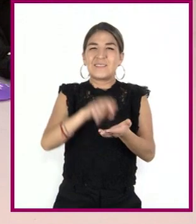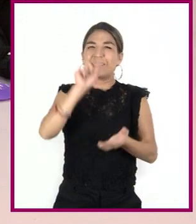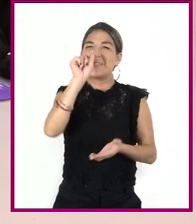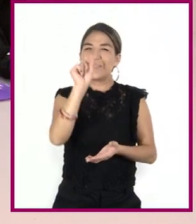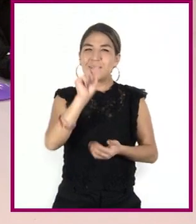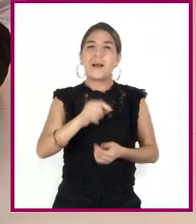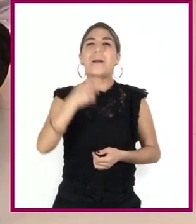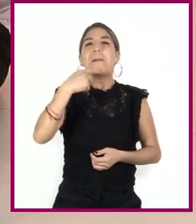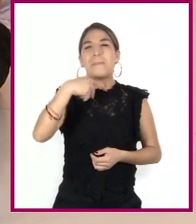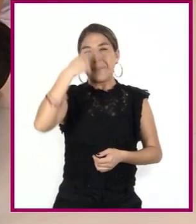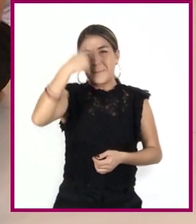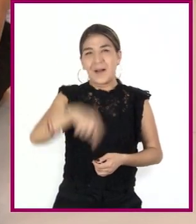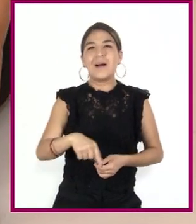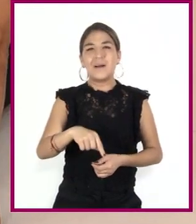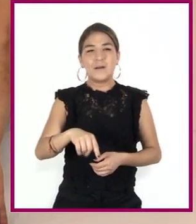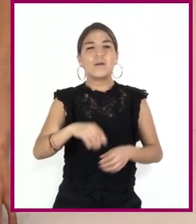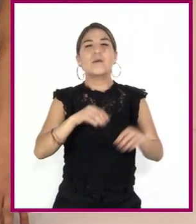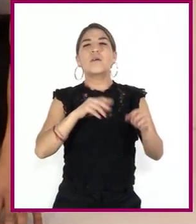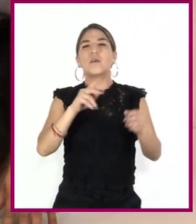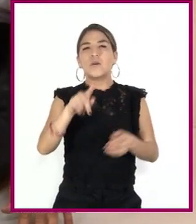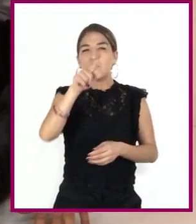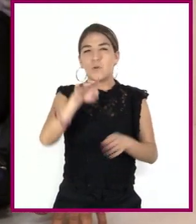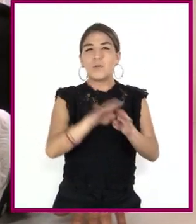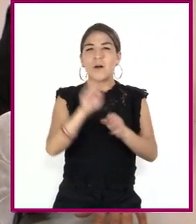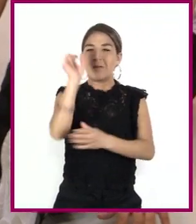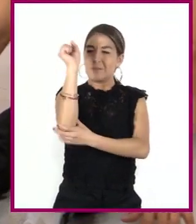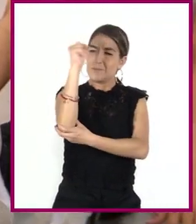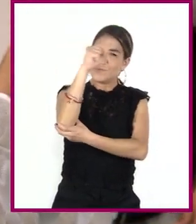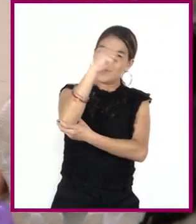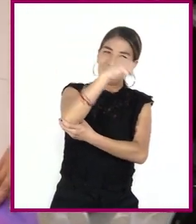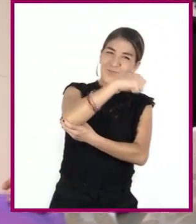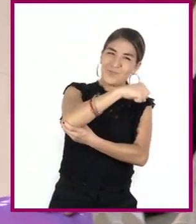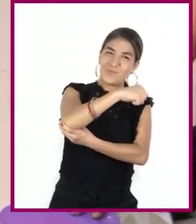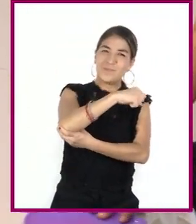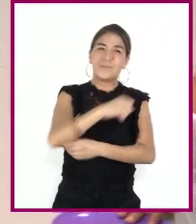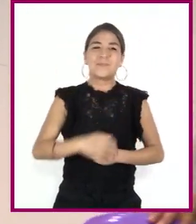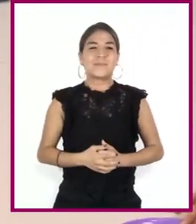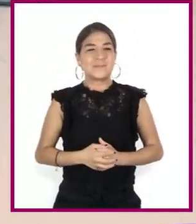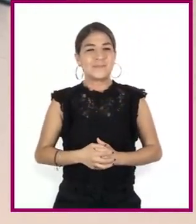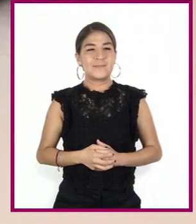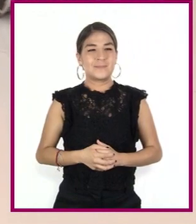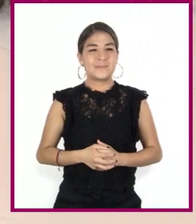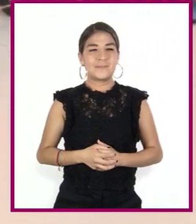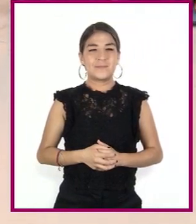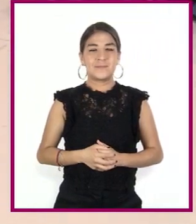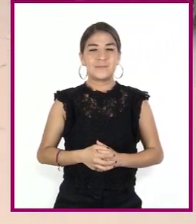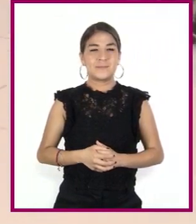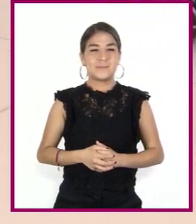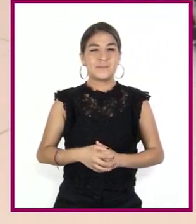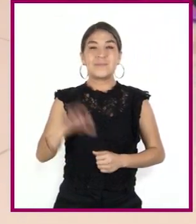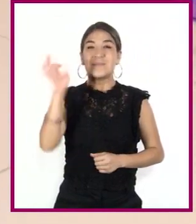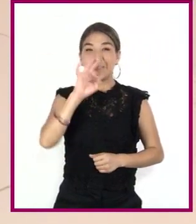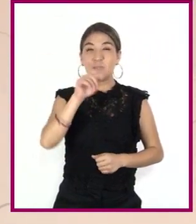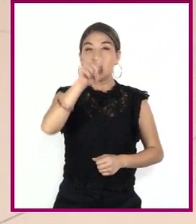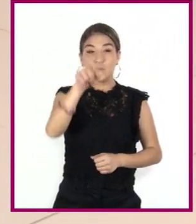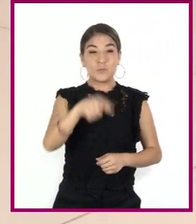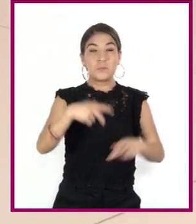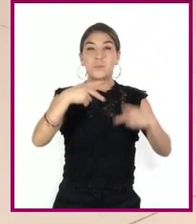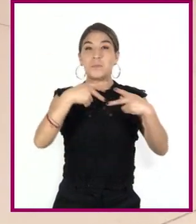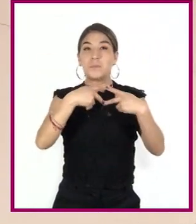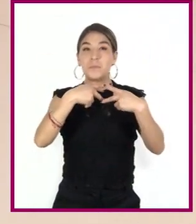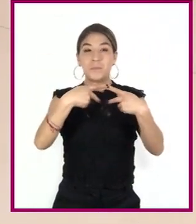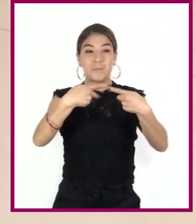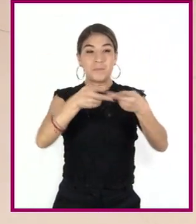flexión para que puedas llevar tu tronco más al frente. Entonces, si logras que tus platos